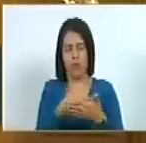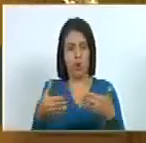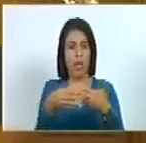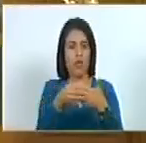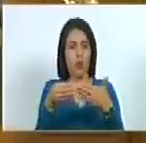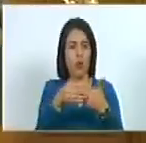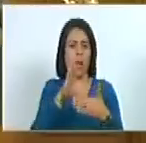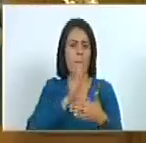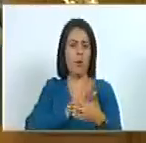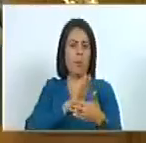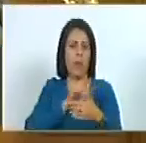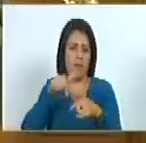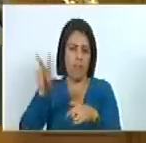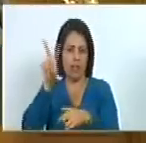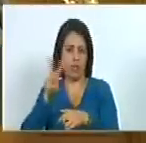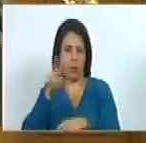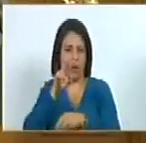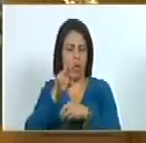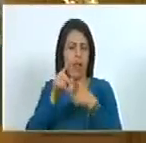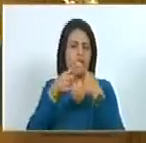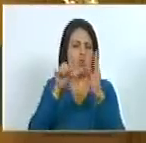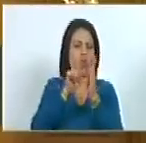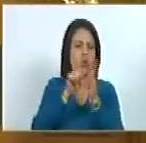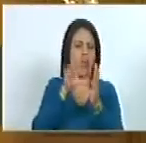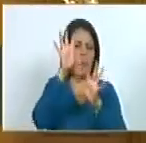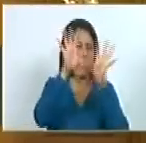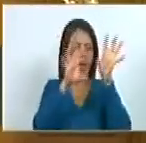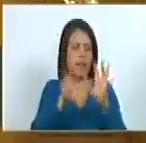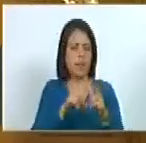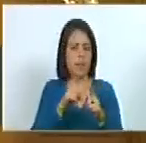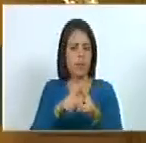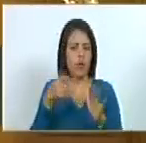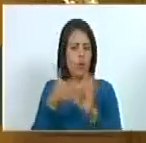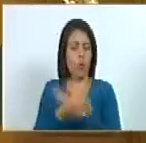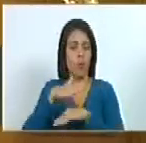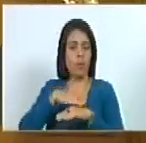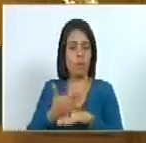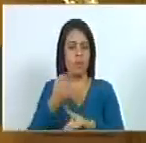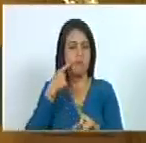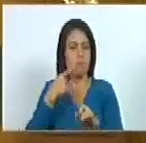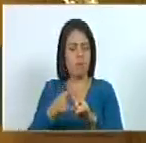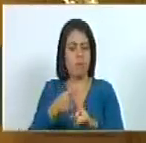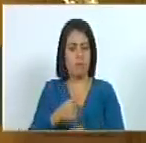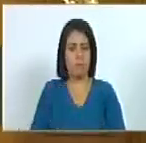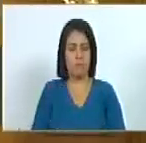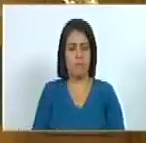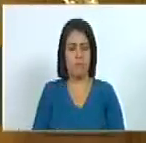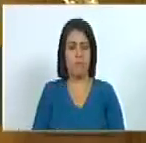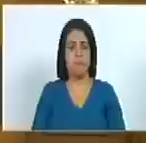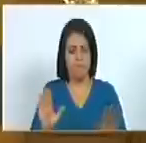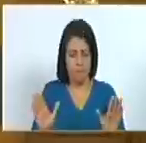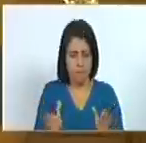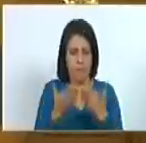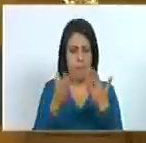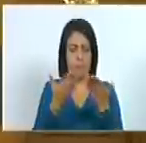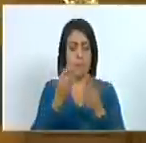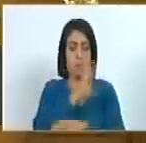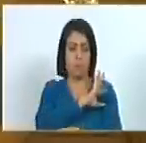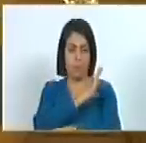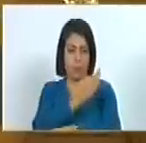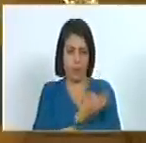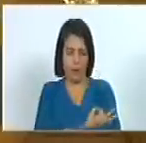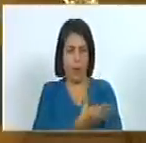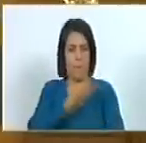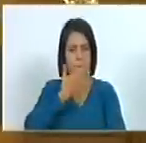dólares, lo hacemos con el expreso propósito de impulsar y fortalecer